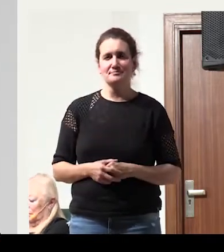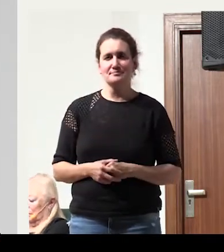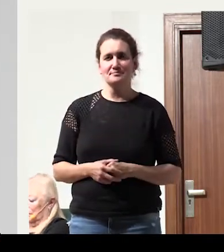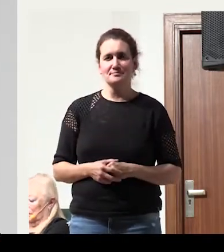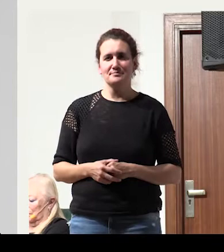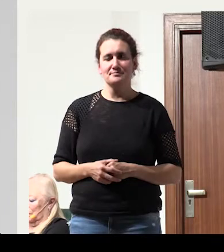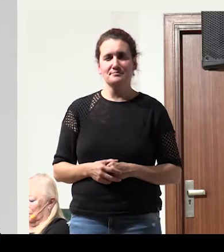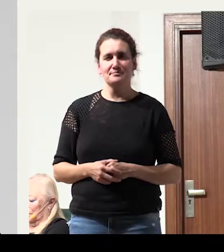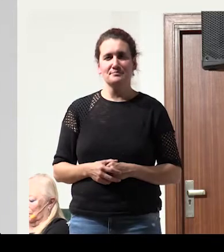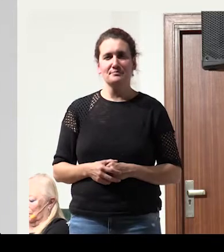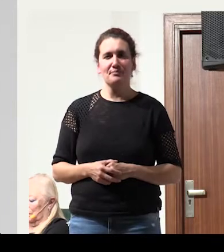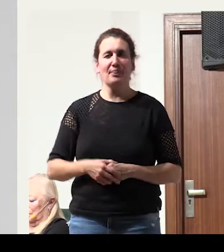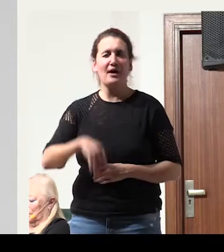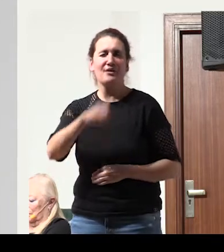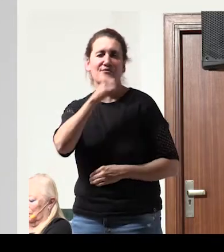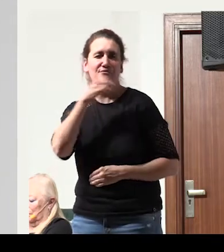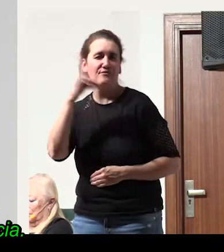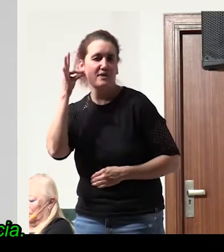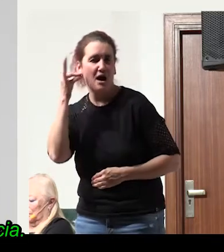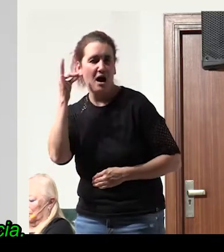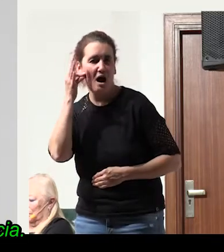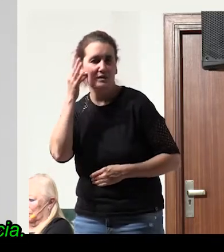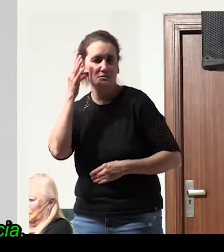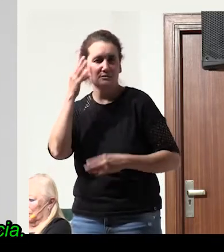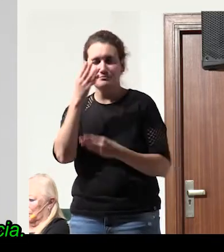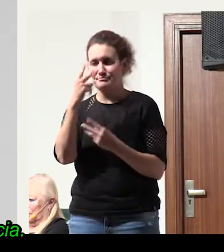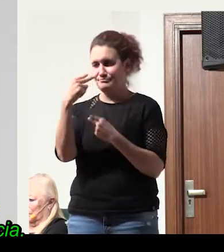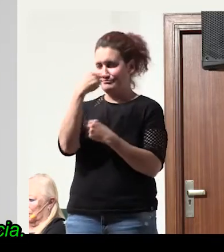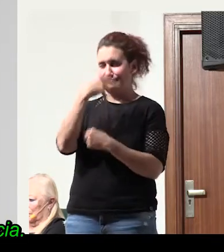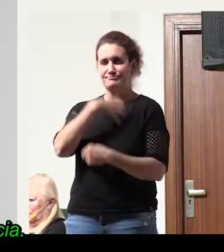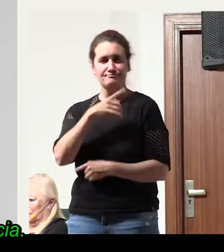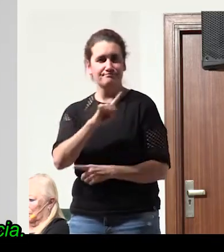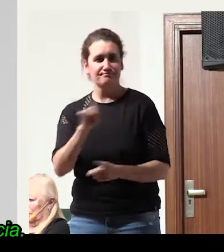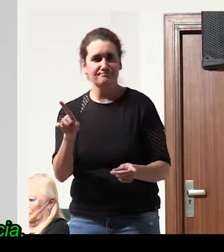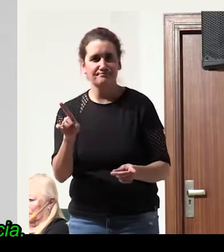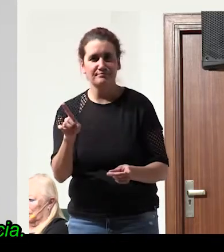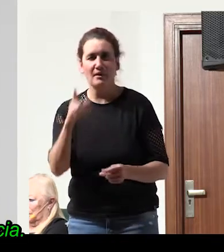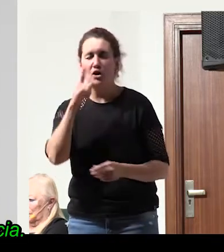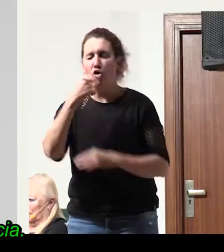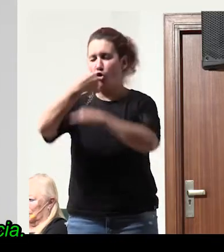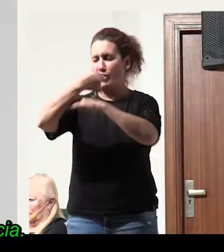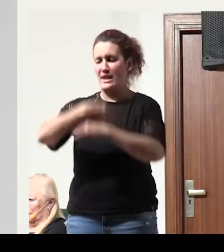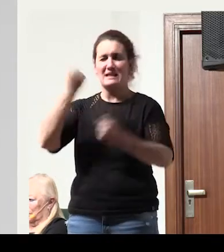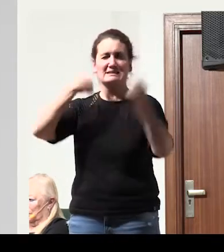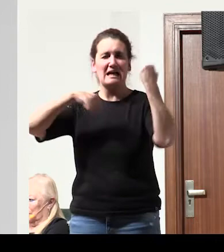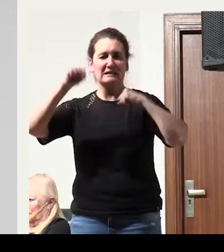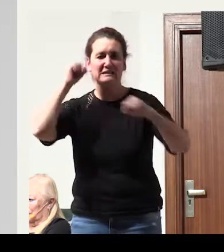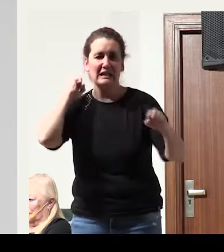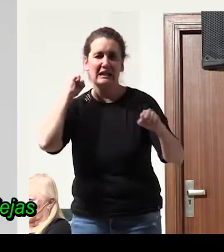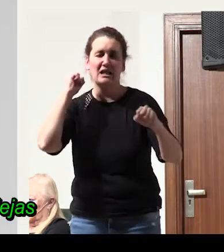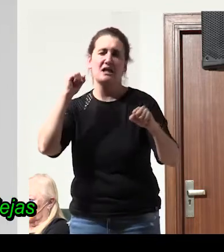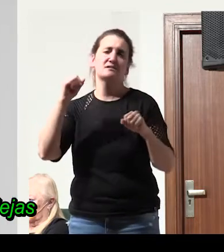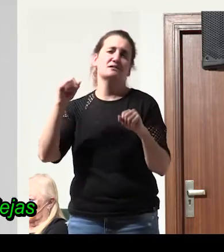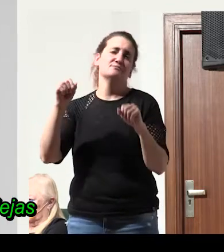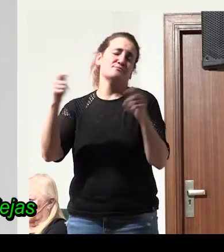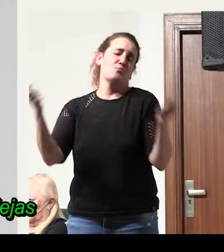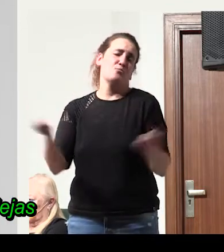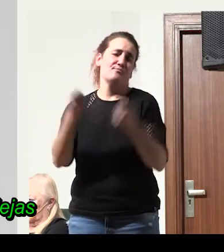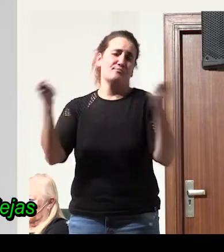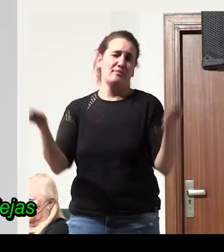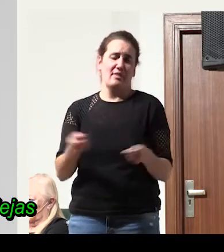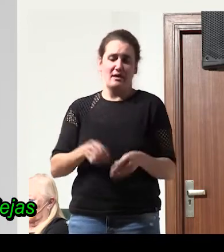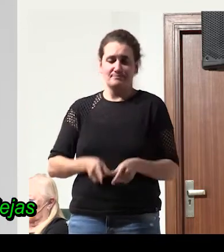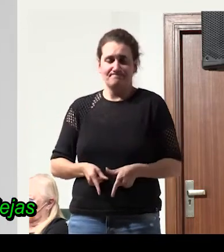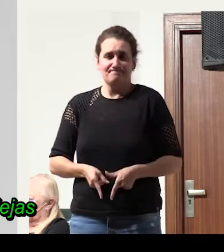Las viejas somos invisibles, condenadas a ser actrices en los anuncios de incontinencia. ¿Cuántas